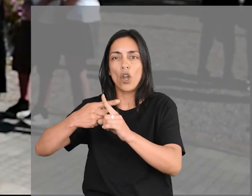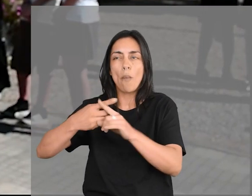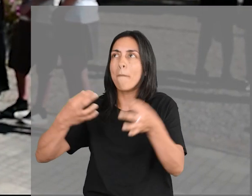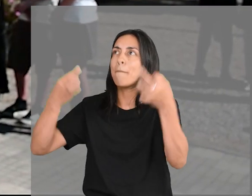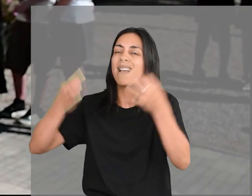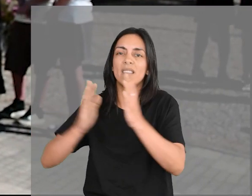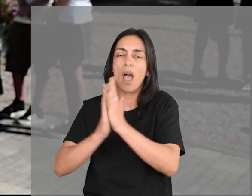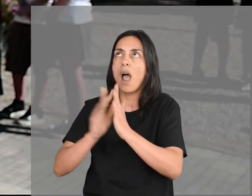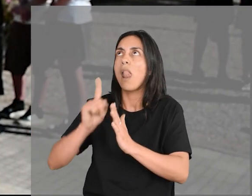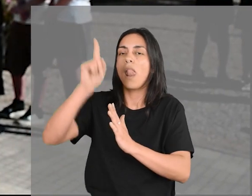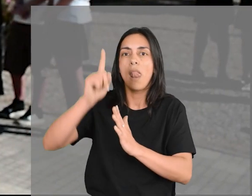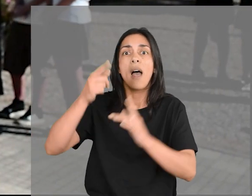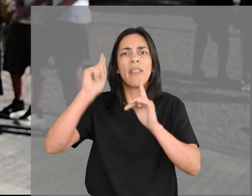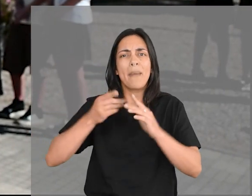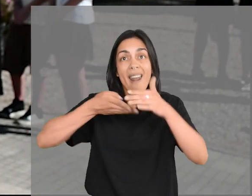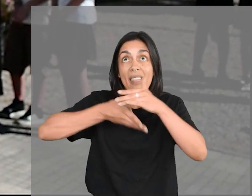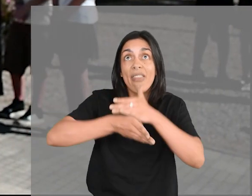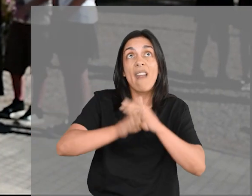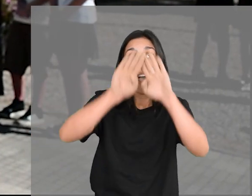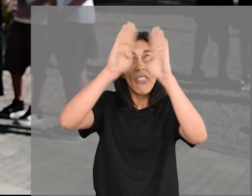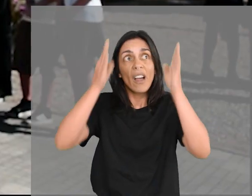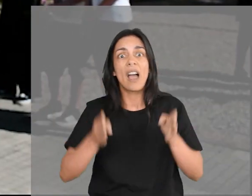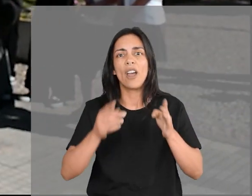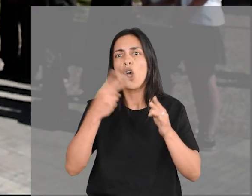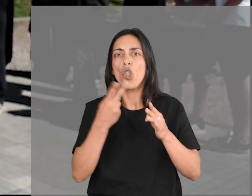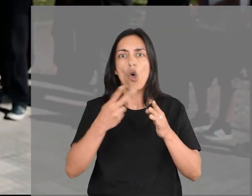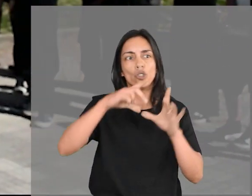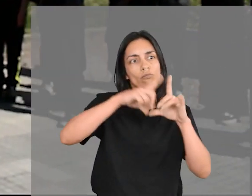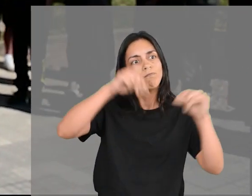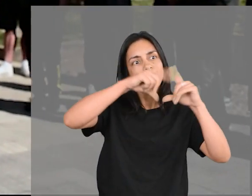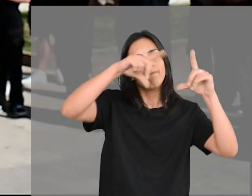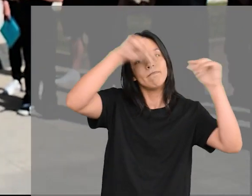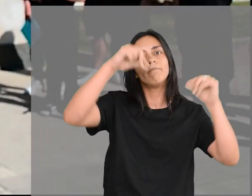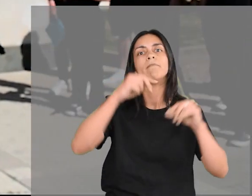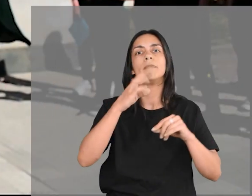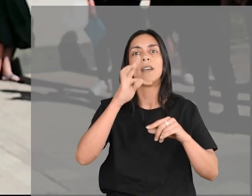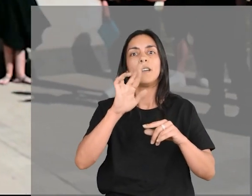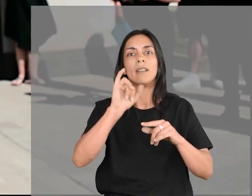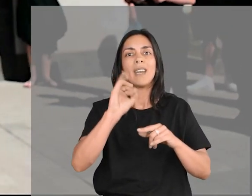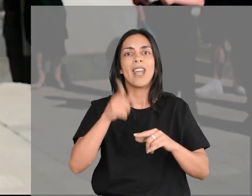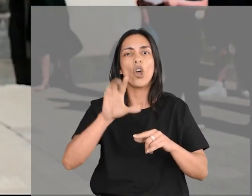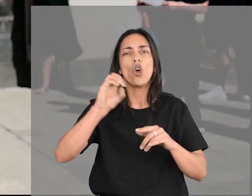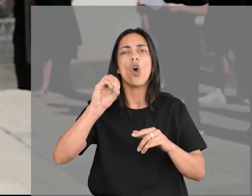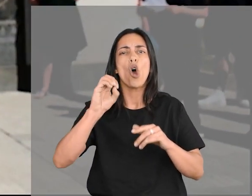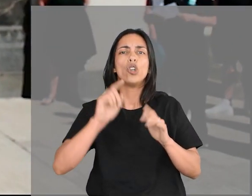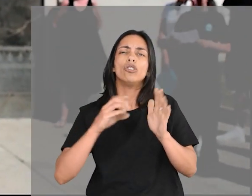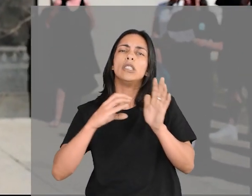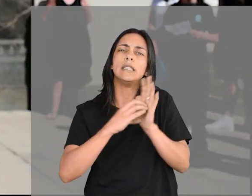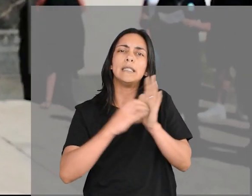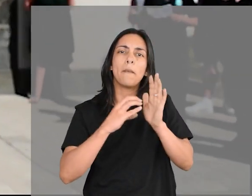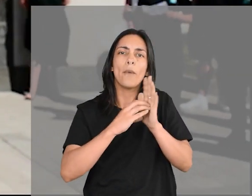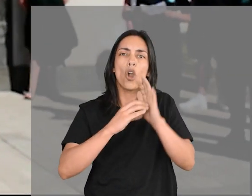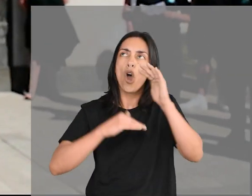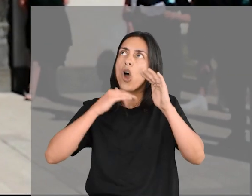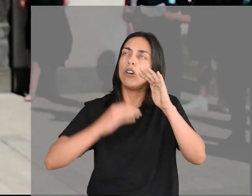Podemos notar en la entrada 2 espigas de trigo, enfrentadas una a cada lado de la puerta, que simbolizan el crecimiento, la vida, y abajo unas